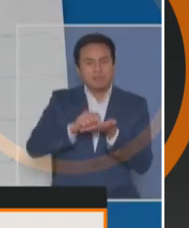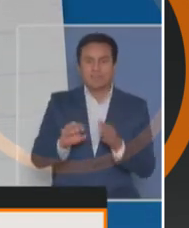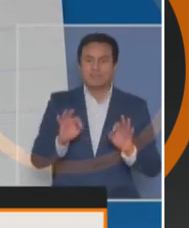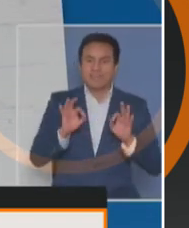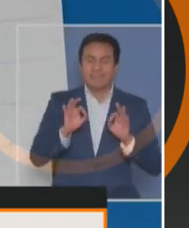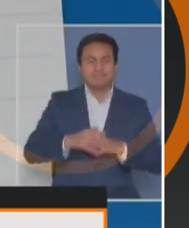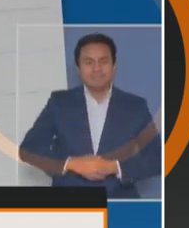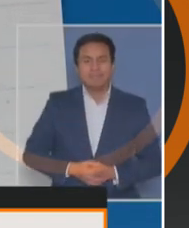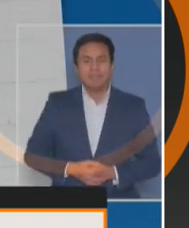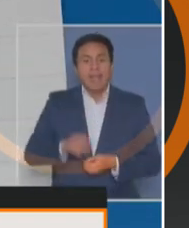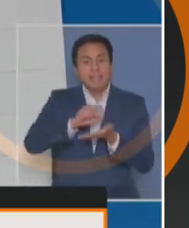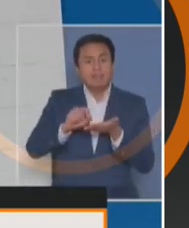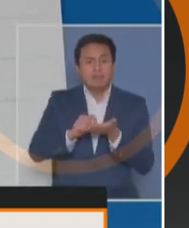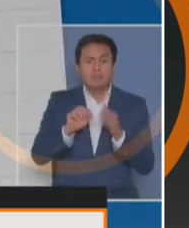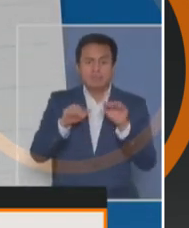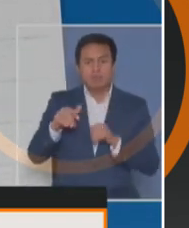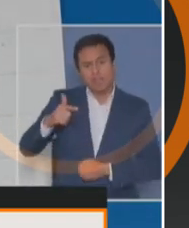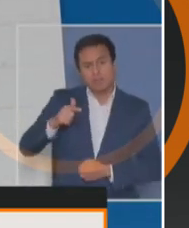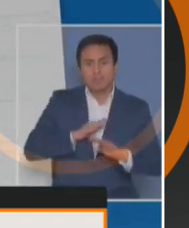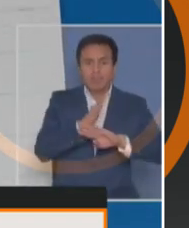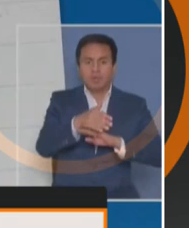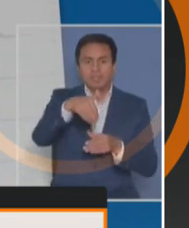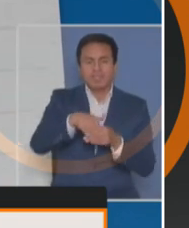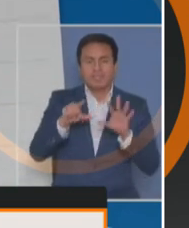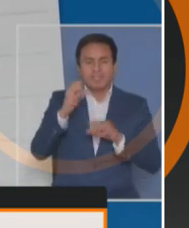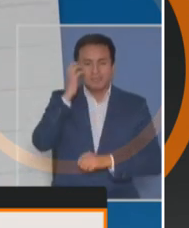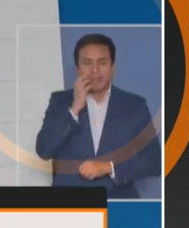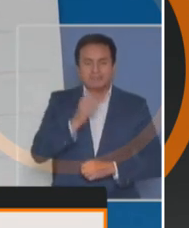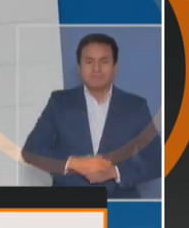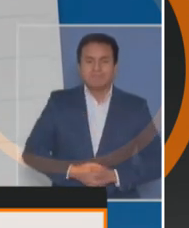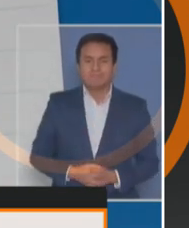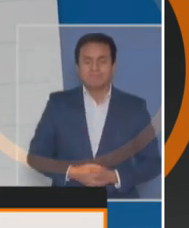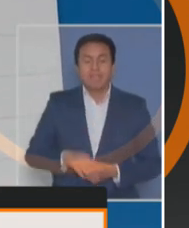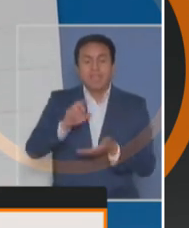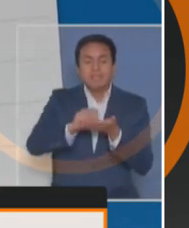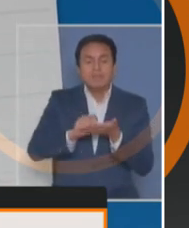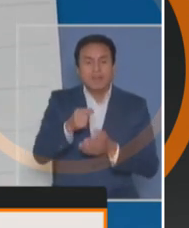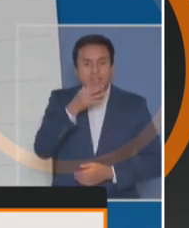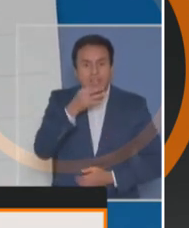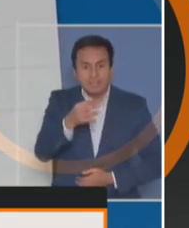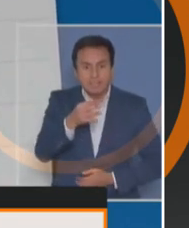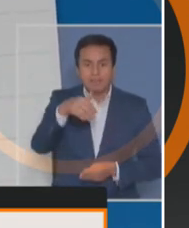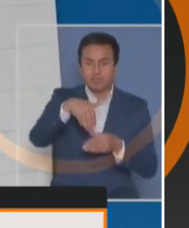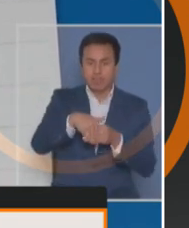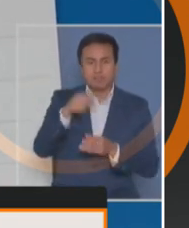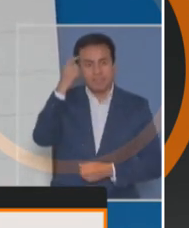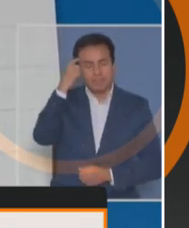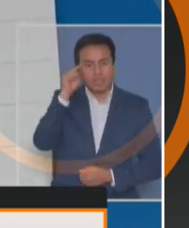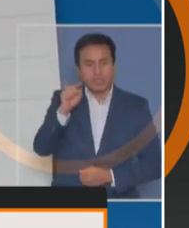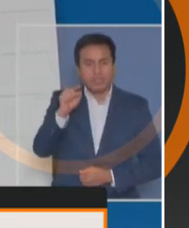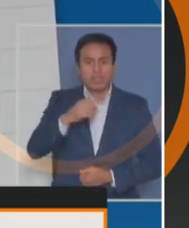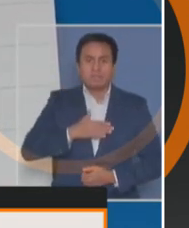la derecha conservadora que no es pinochetista y pusieron la regla del juego Cuántos consejeros Ahora son consejeros